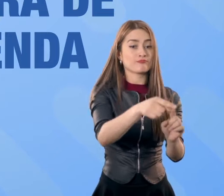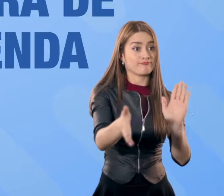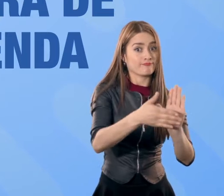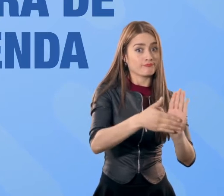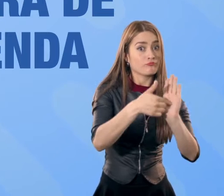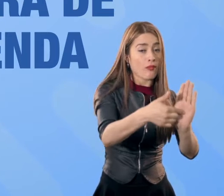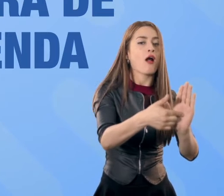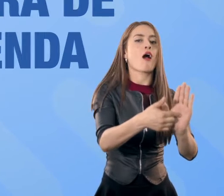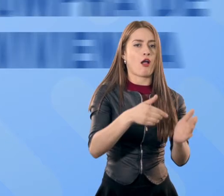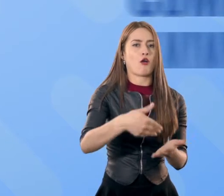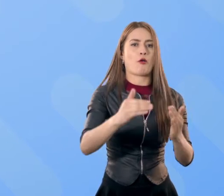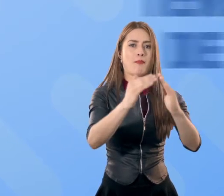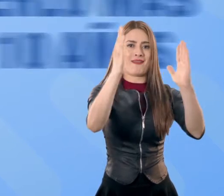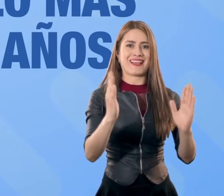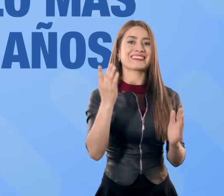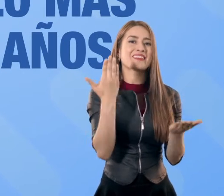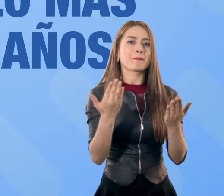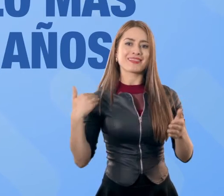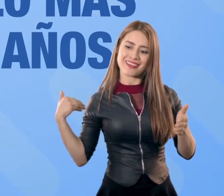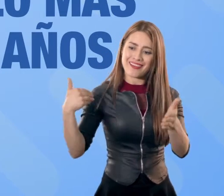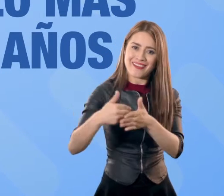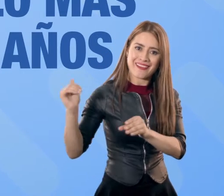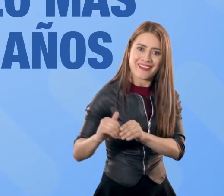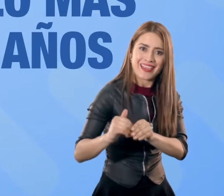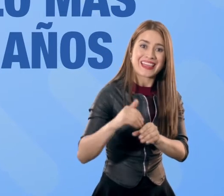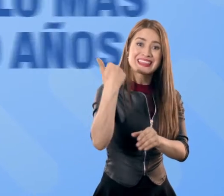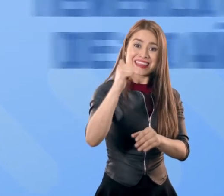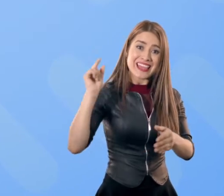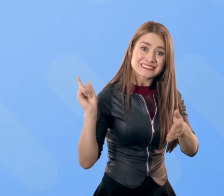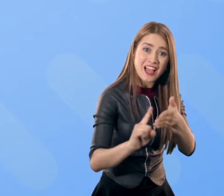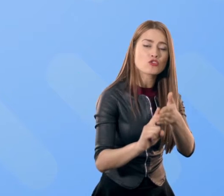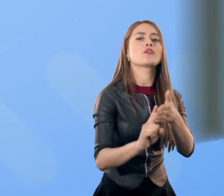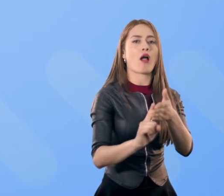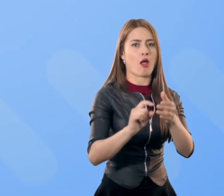o comprar vivienda siempre que tengas este ahorro por más de 10 años.